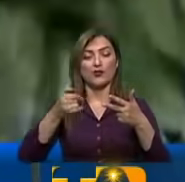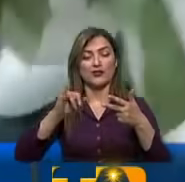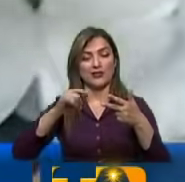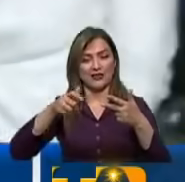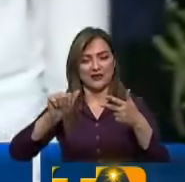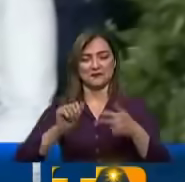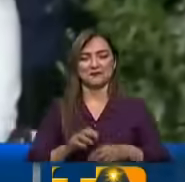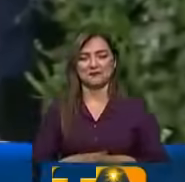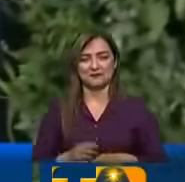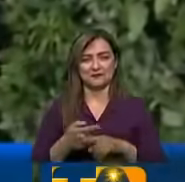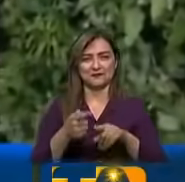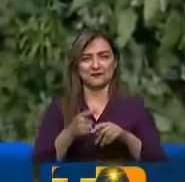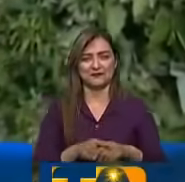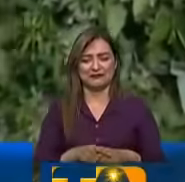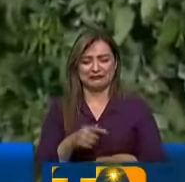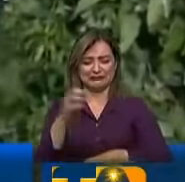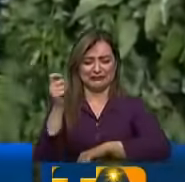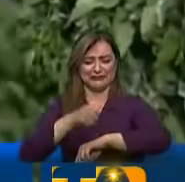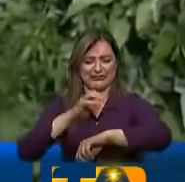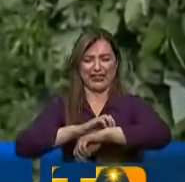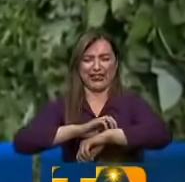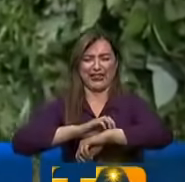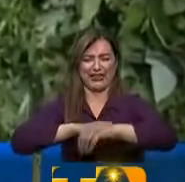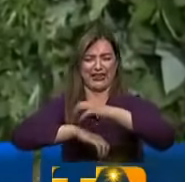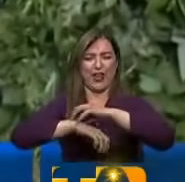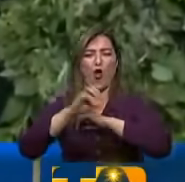Janet. Es que con eso se cura, ¿sí?